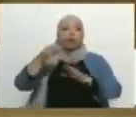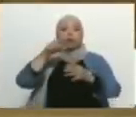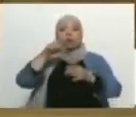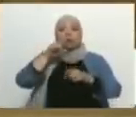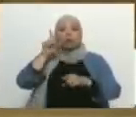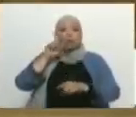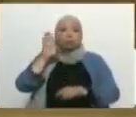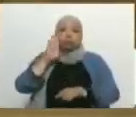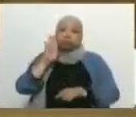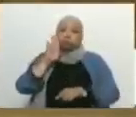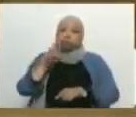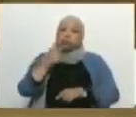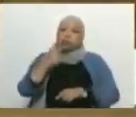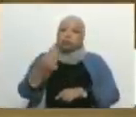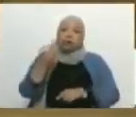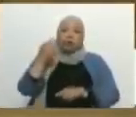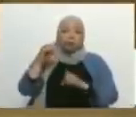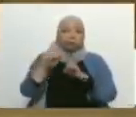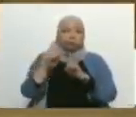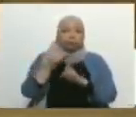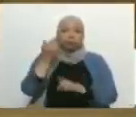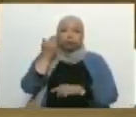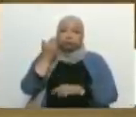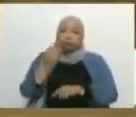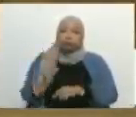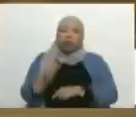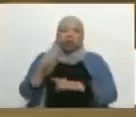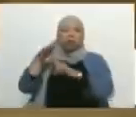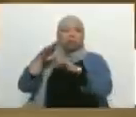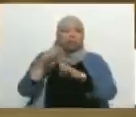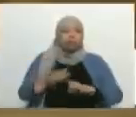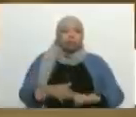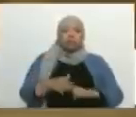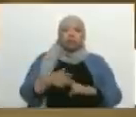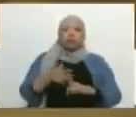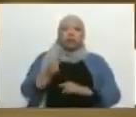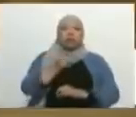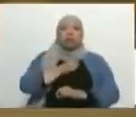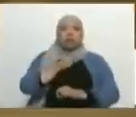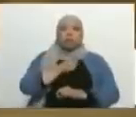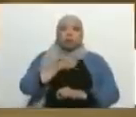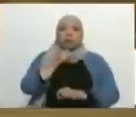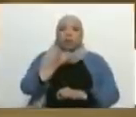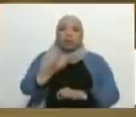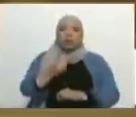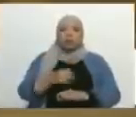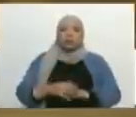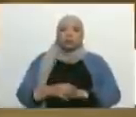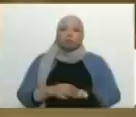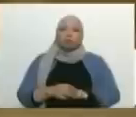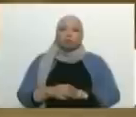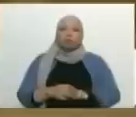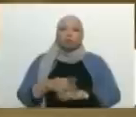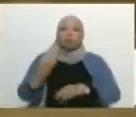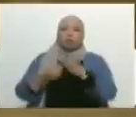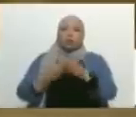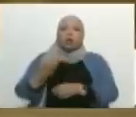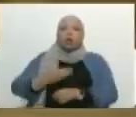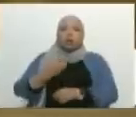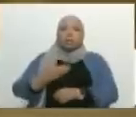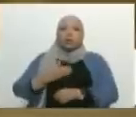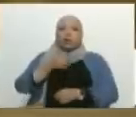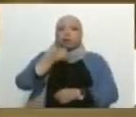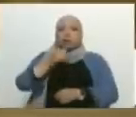comentarios indignantes, despectivos, intimidatorios y discriminatorios por parte del alcalde del